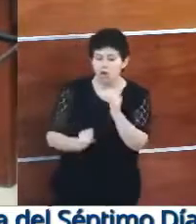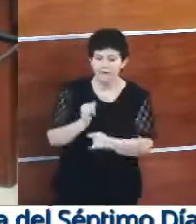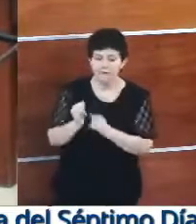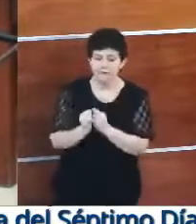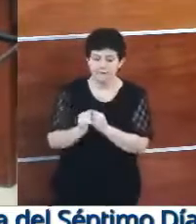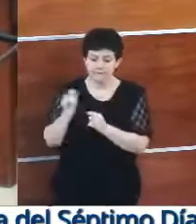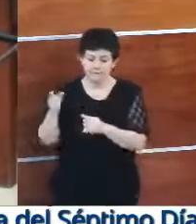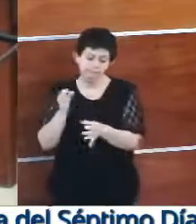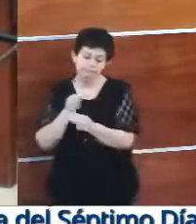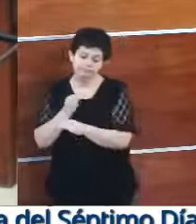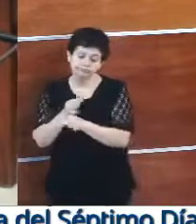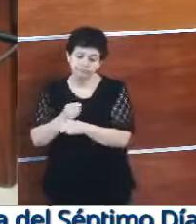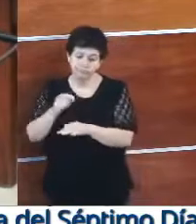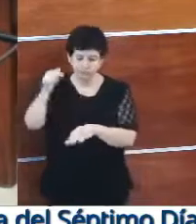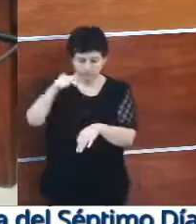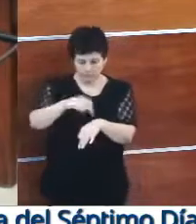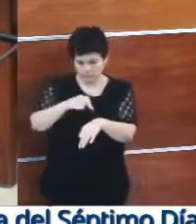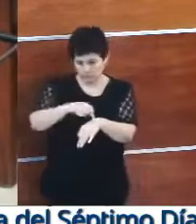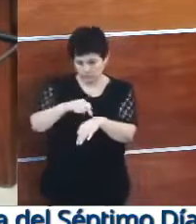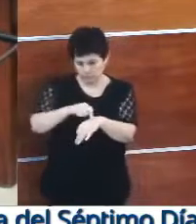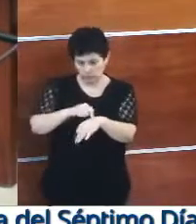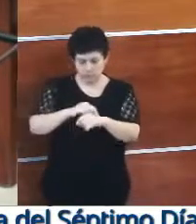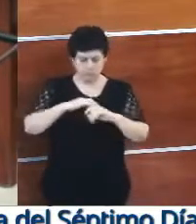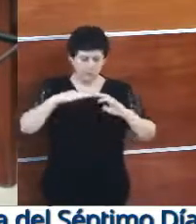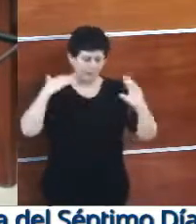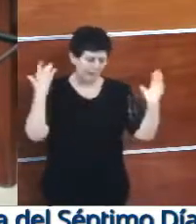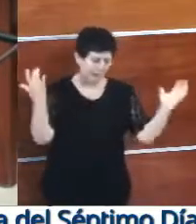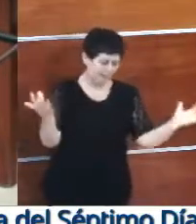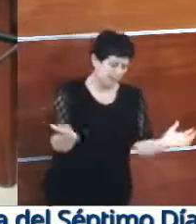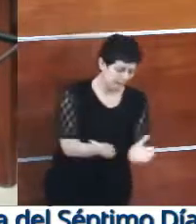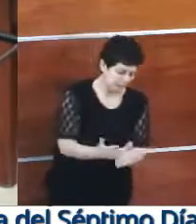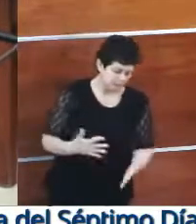ese momento el mundo tendrá dolores de parto.